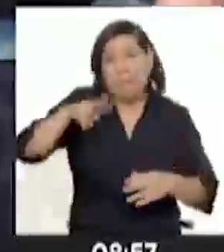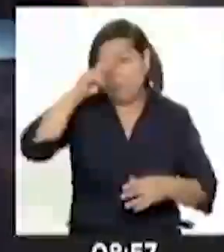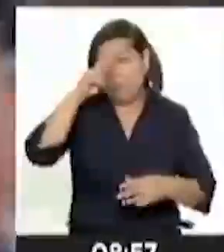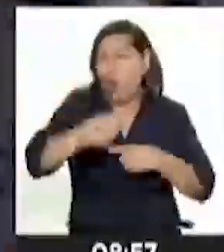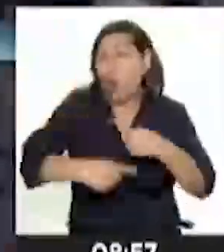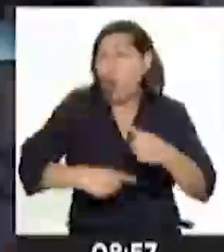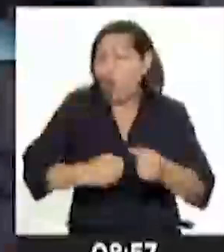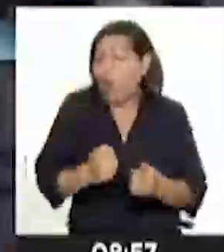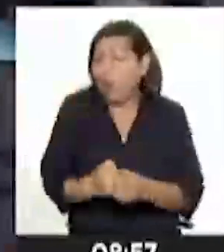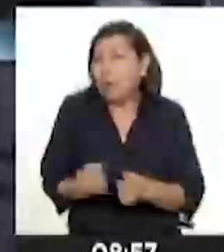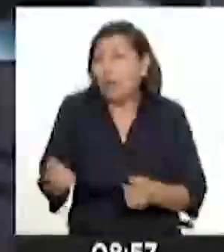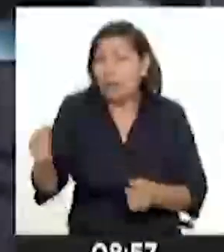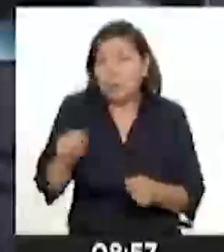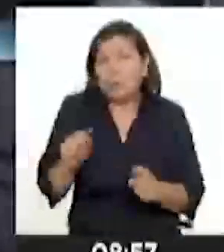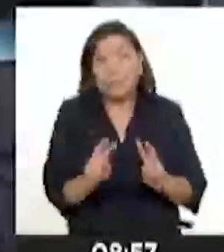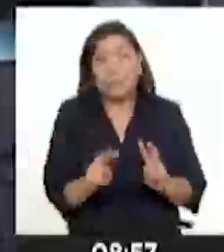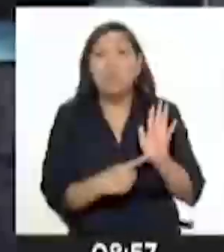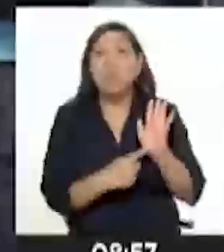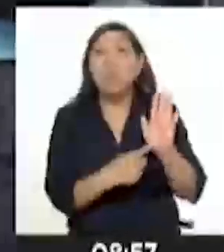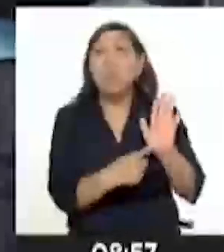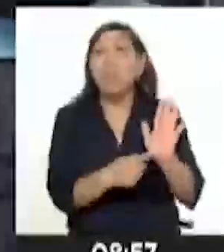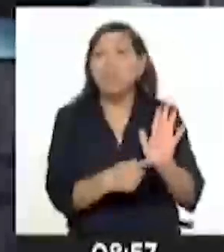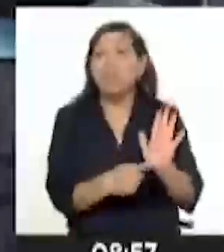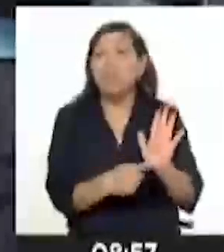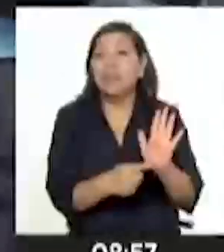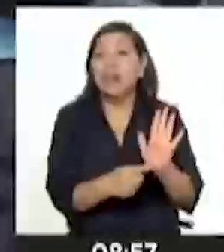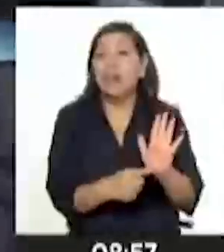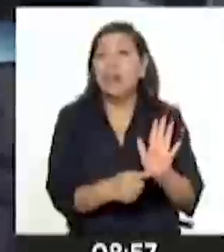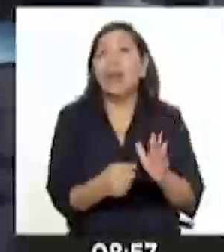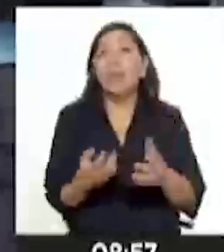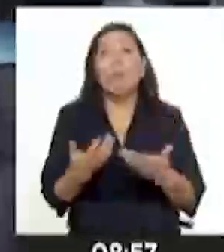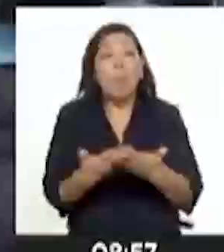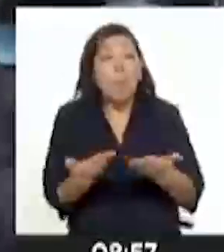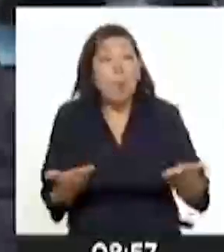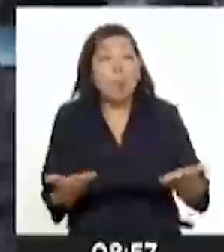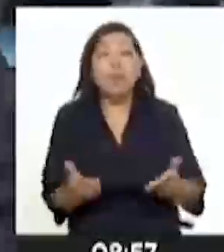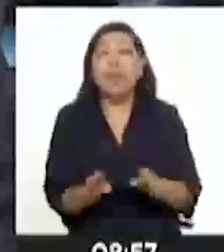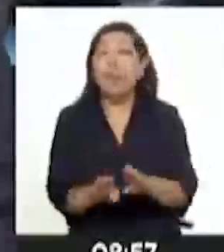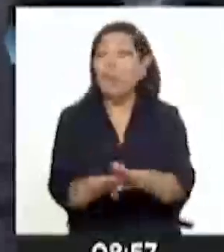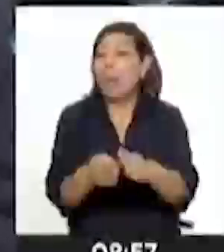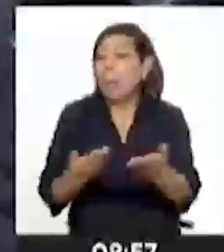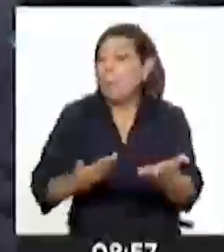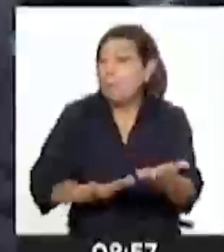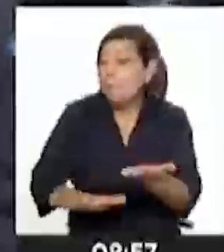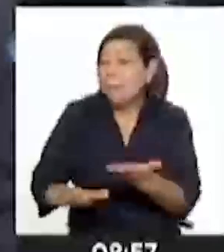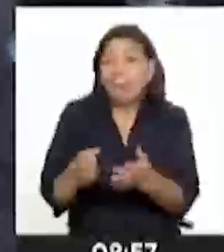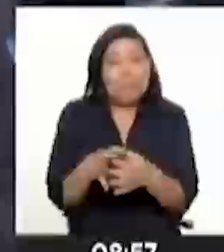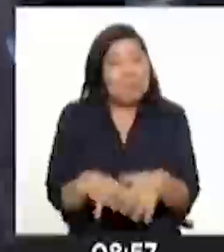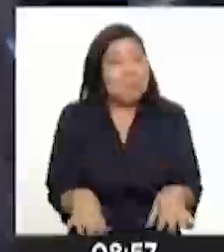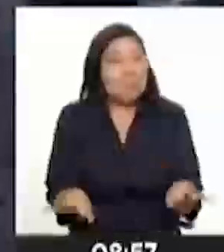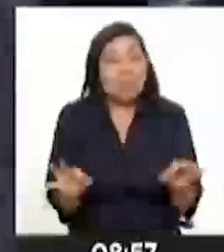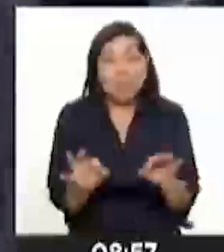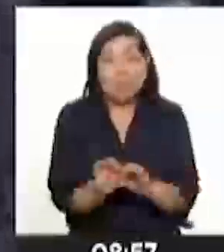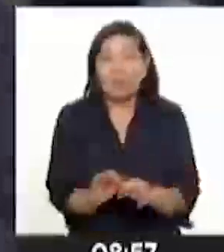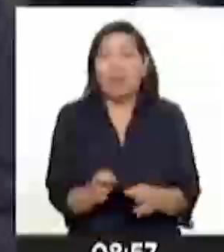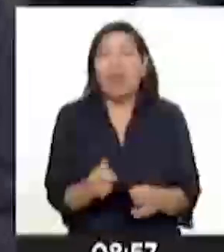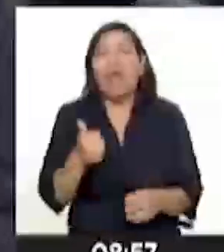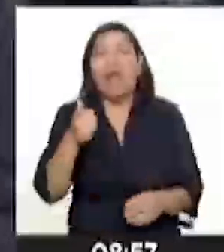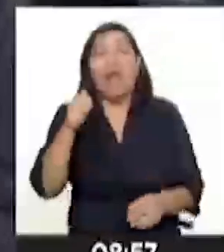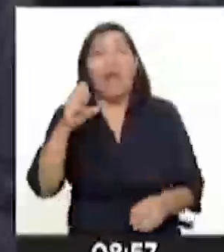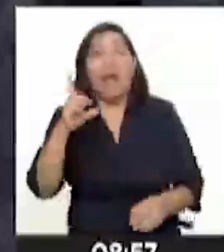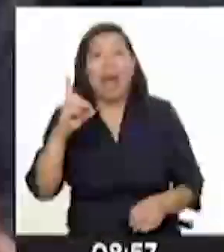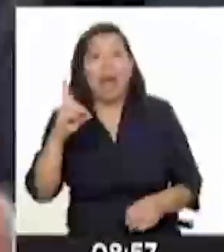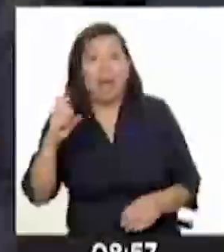años. Entonces, el venir aquí lo que va a hacer es consolidar la demanda por los productos y abrir nuevos mercados, que es lo que queremos. Es el rol de ADEX y de